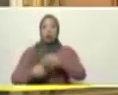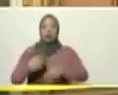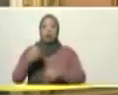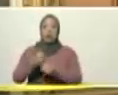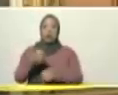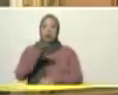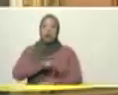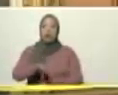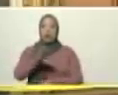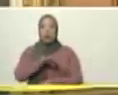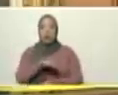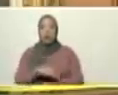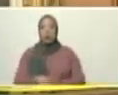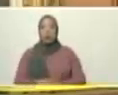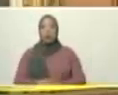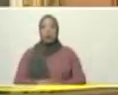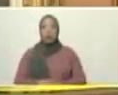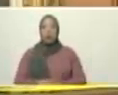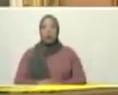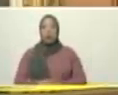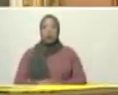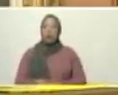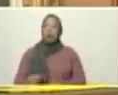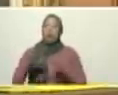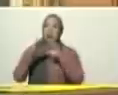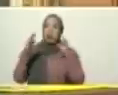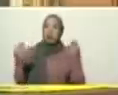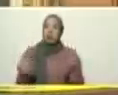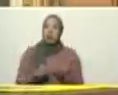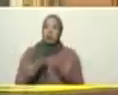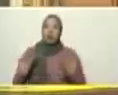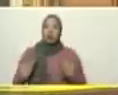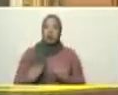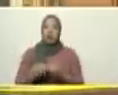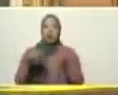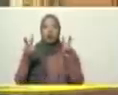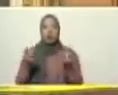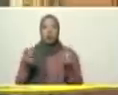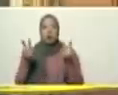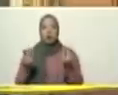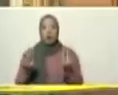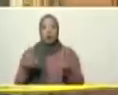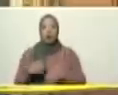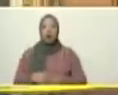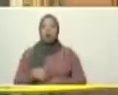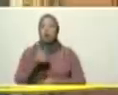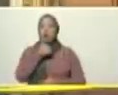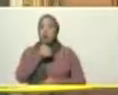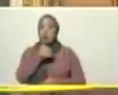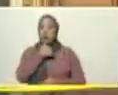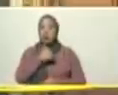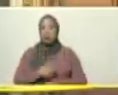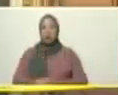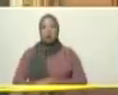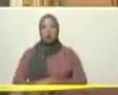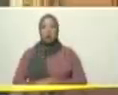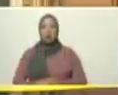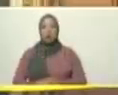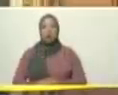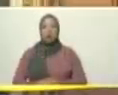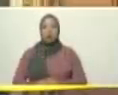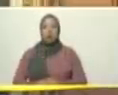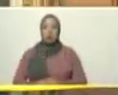al socialismo. Hermanos y hermanas del mundo, estamos en una nueva época. Quien no se dé cuenta,